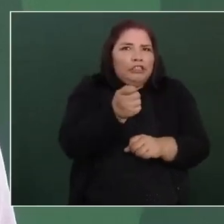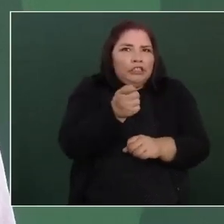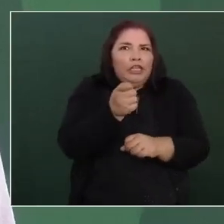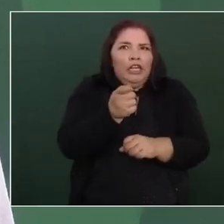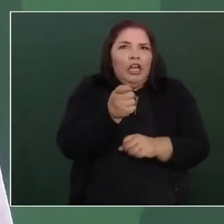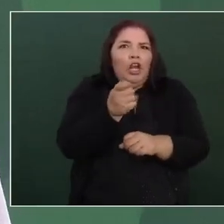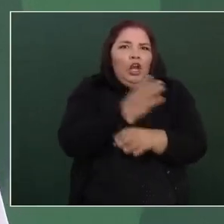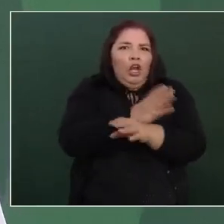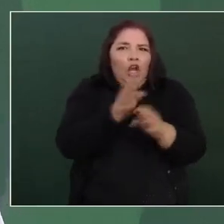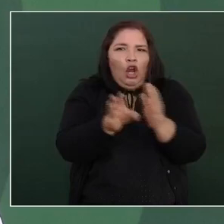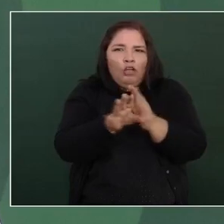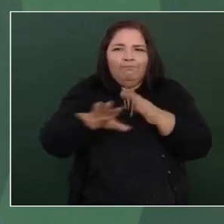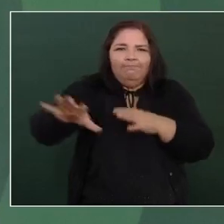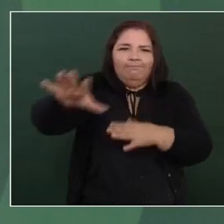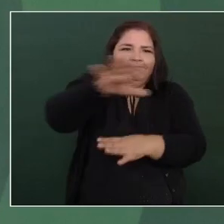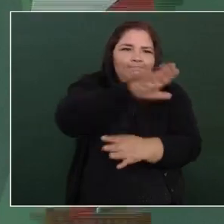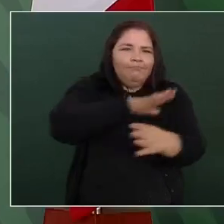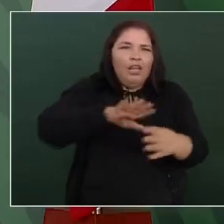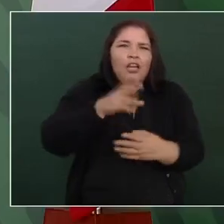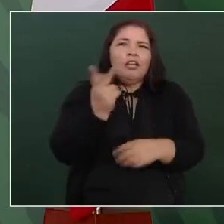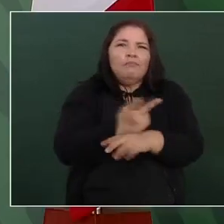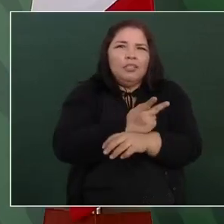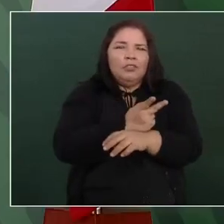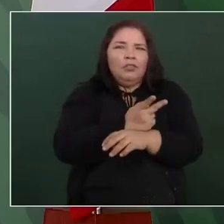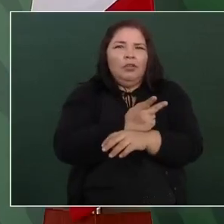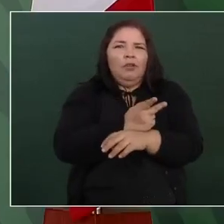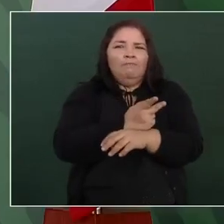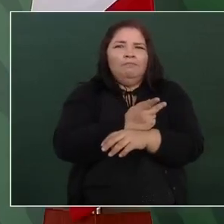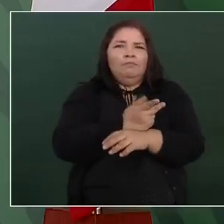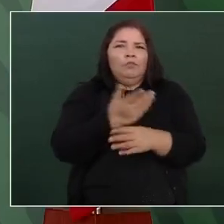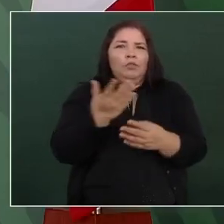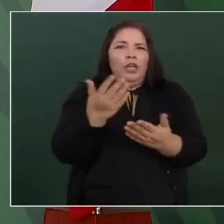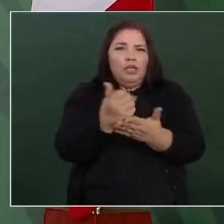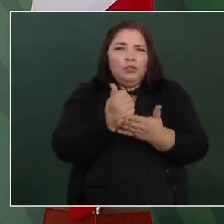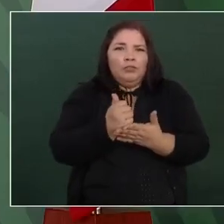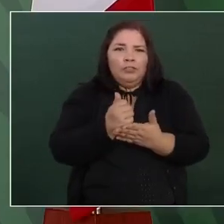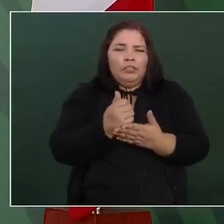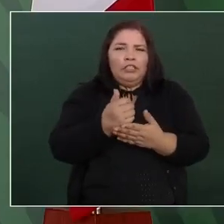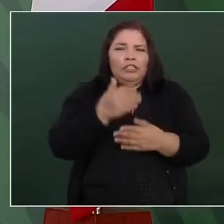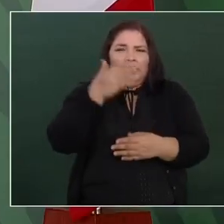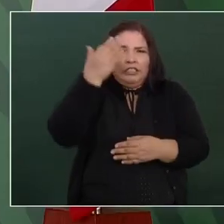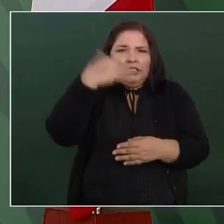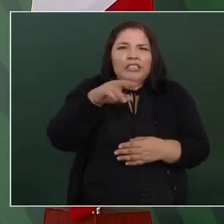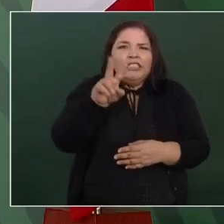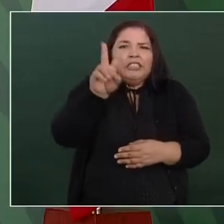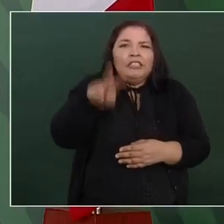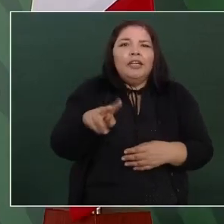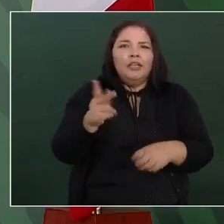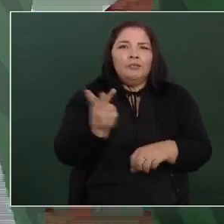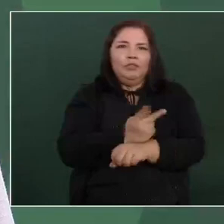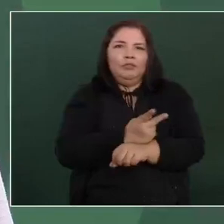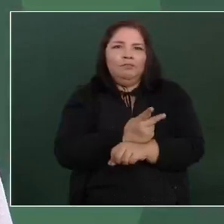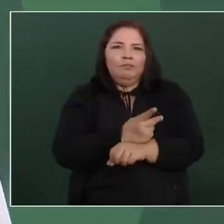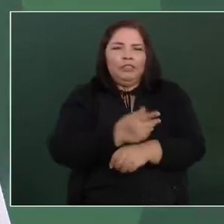análisis de contexto y otros elementos que nos permitirán conocer la verdad y llegar a la justicia.